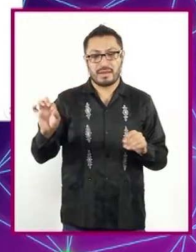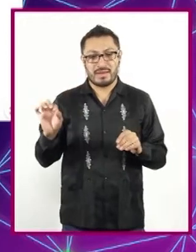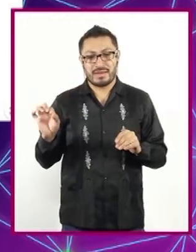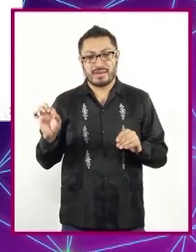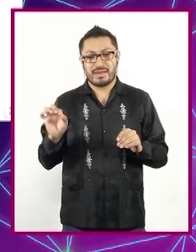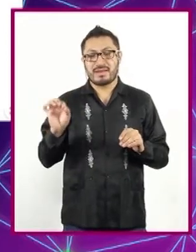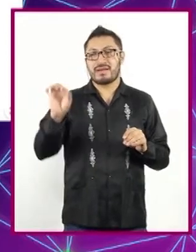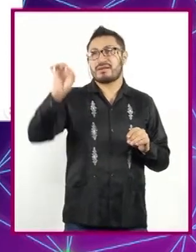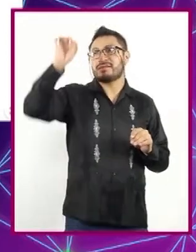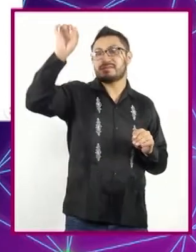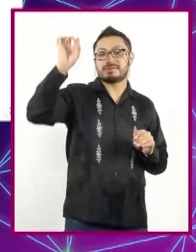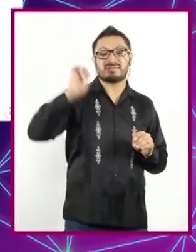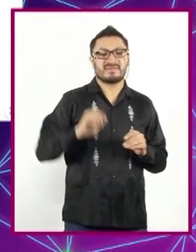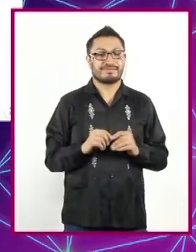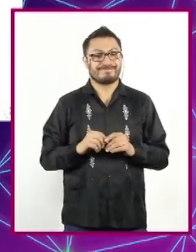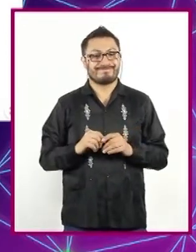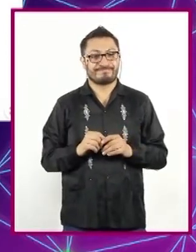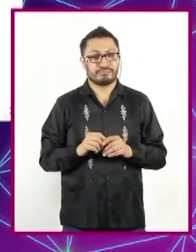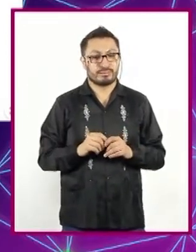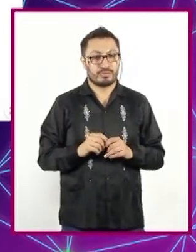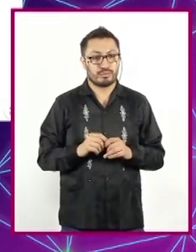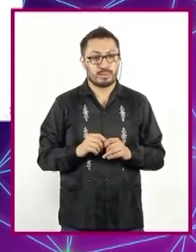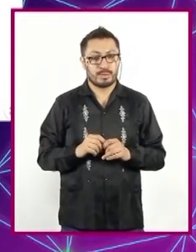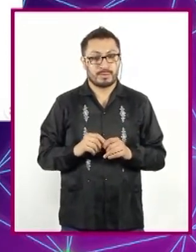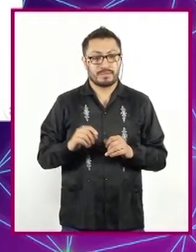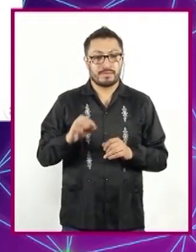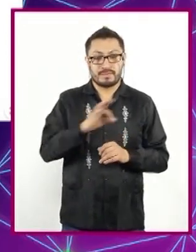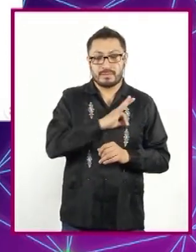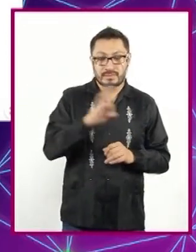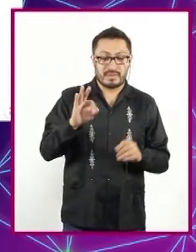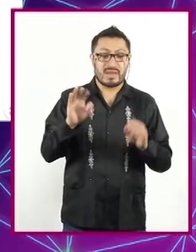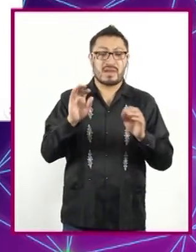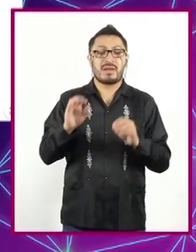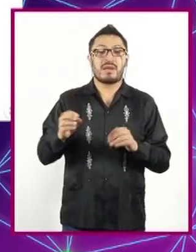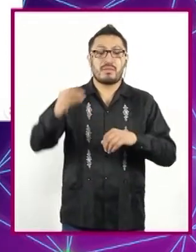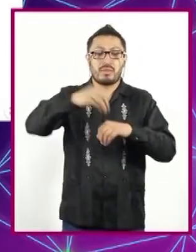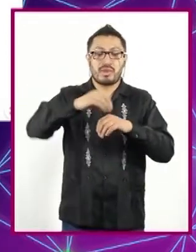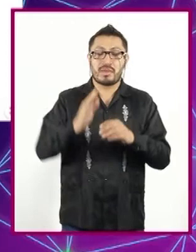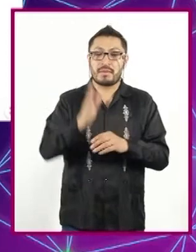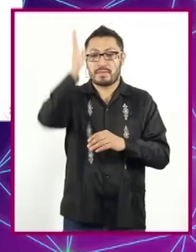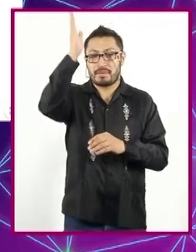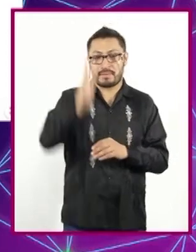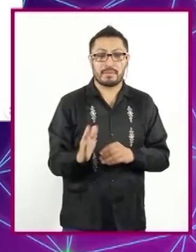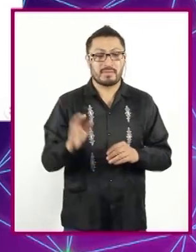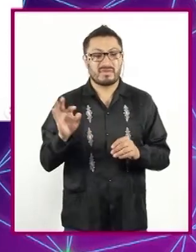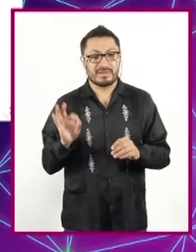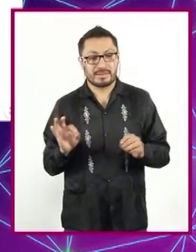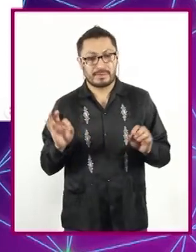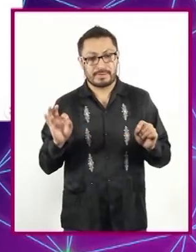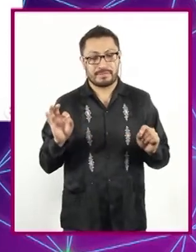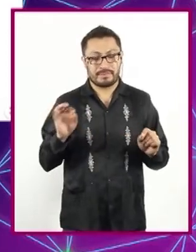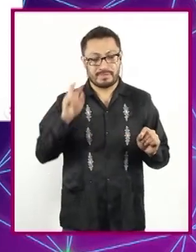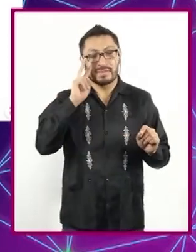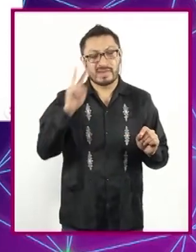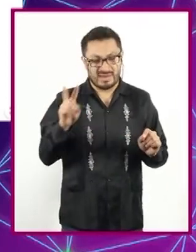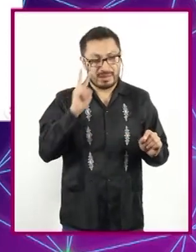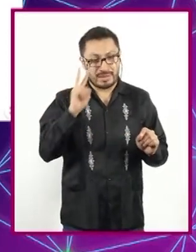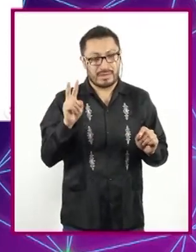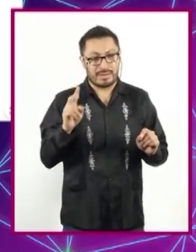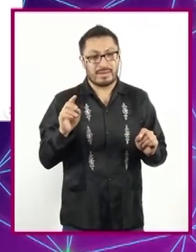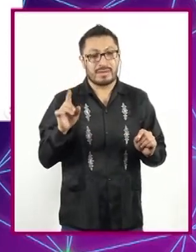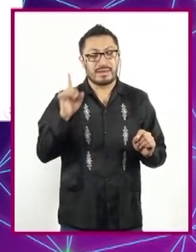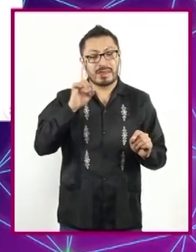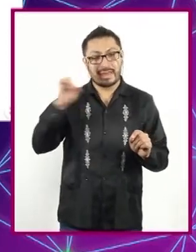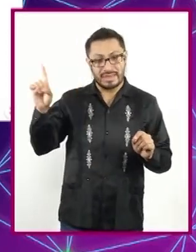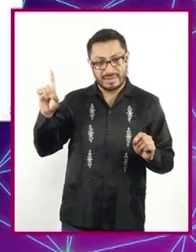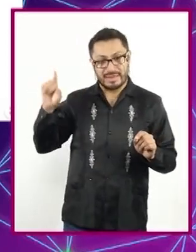hacia la parte superior, de forma que se coloque verticalmente el plano. Si se observa el lado derecho